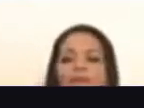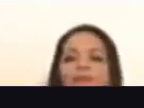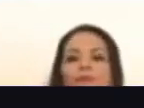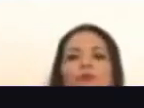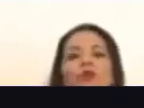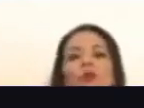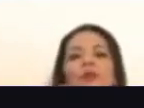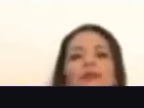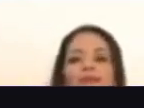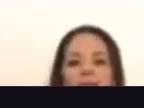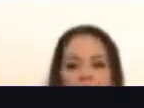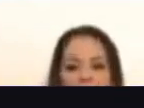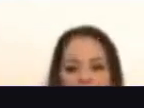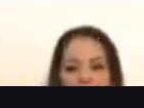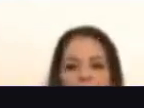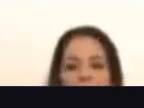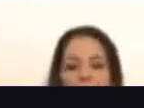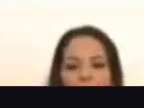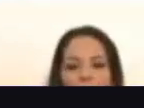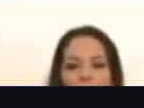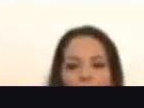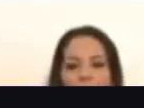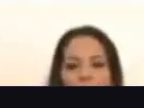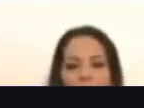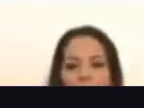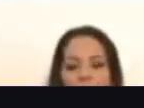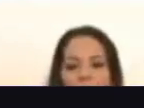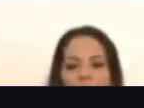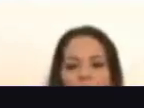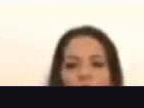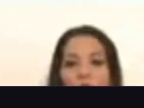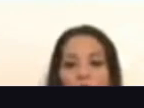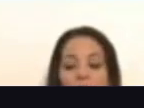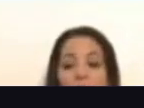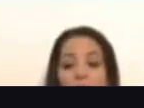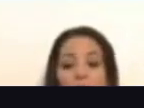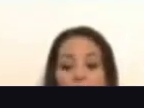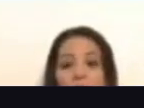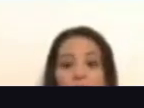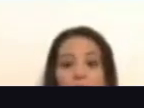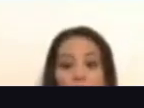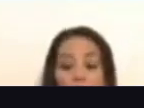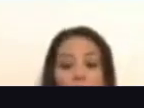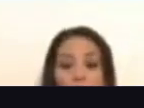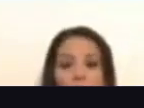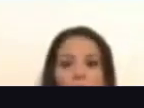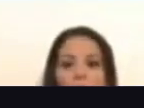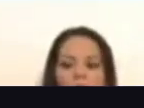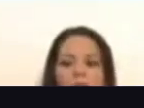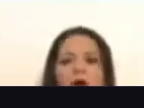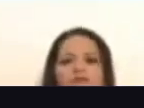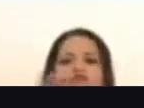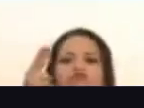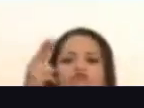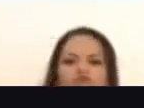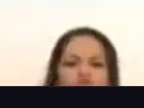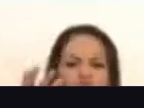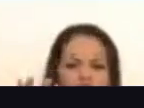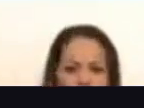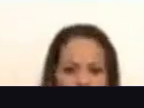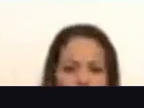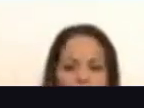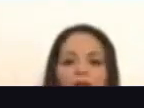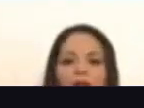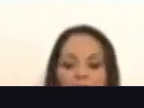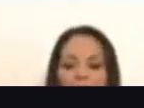poner todo el peso político de la presidencia en ese ministerio que mejor manera de nombrar a mi